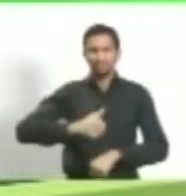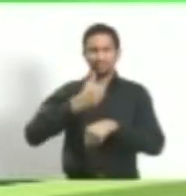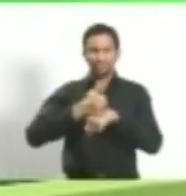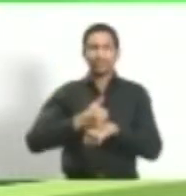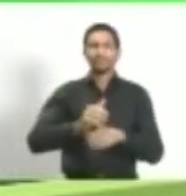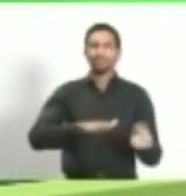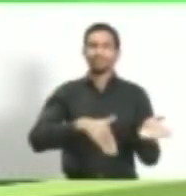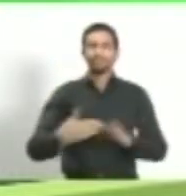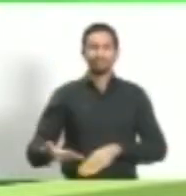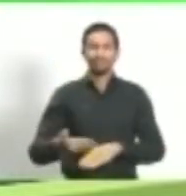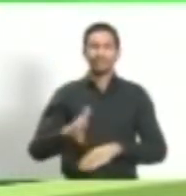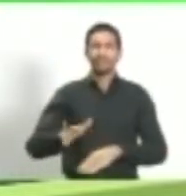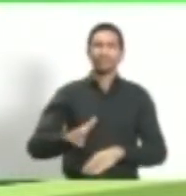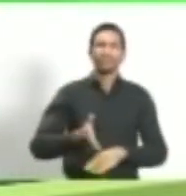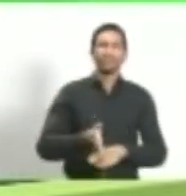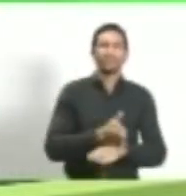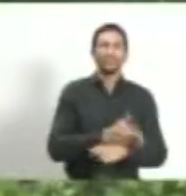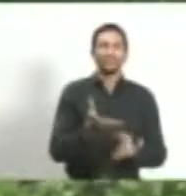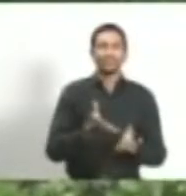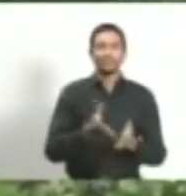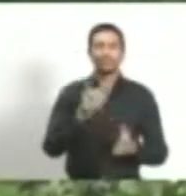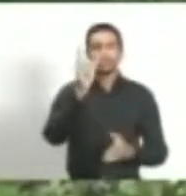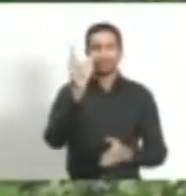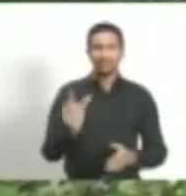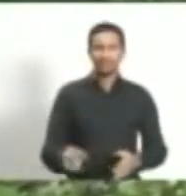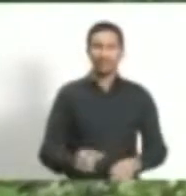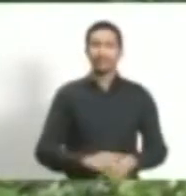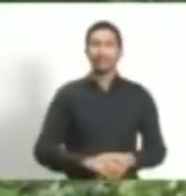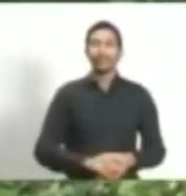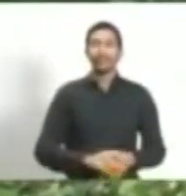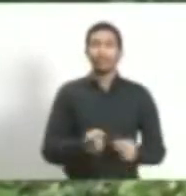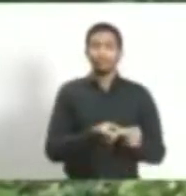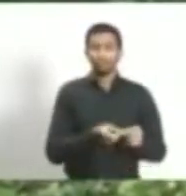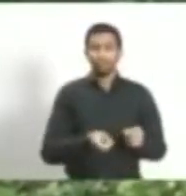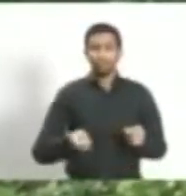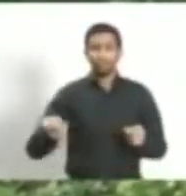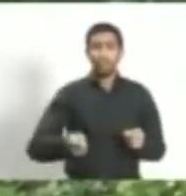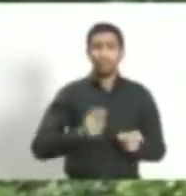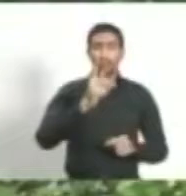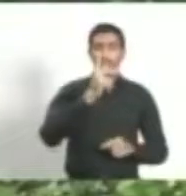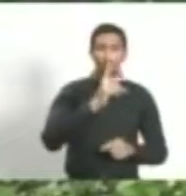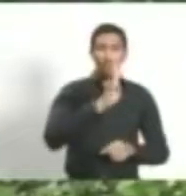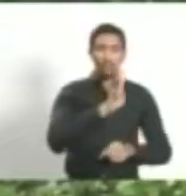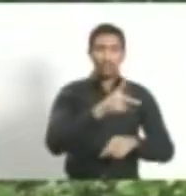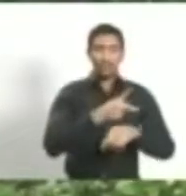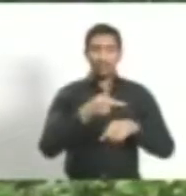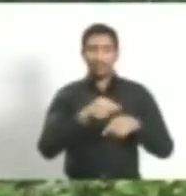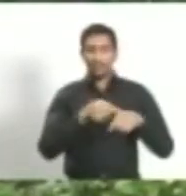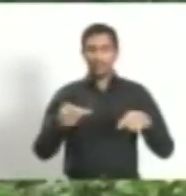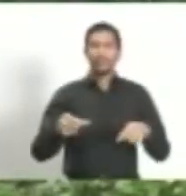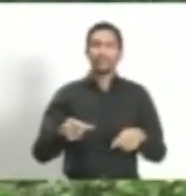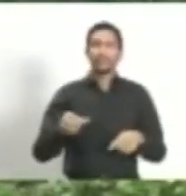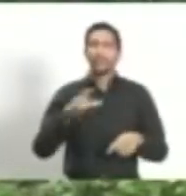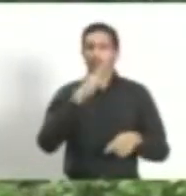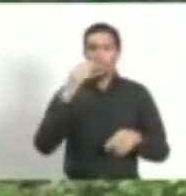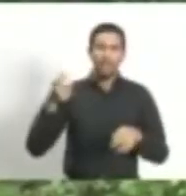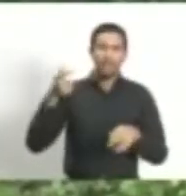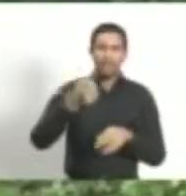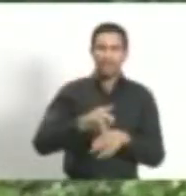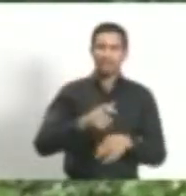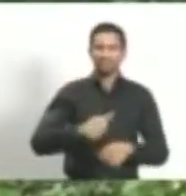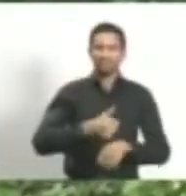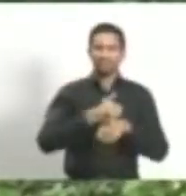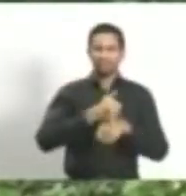de la policía en el Cesar. A solo 4 kilómetros de este sitio fue impactado por un disparo de arma de fuego el mayor Carlos